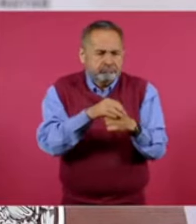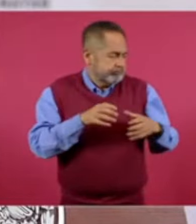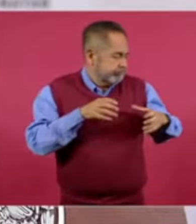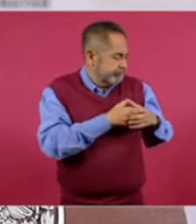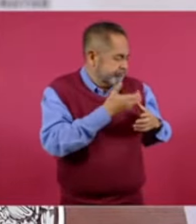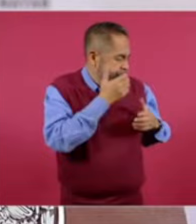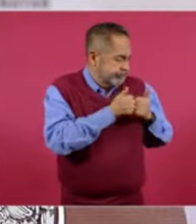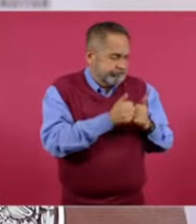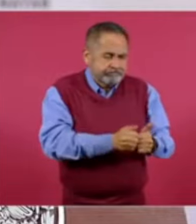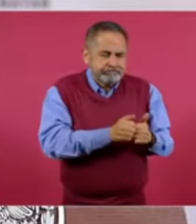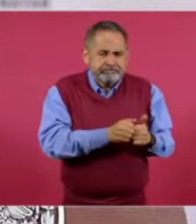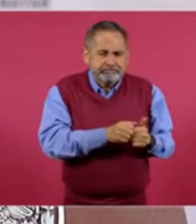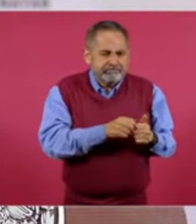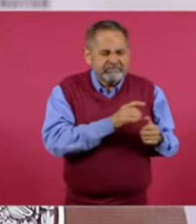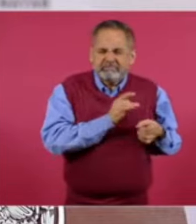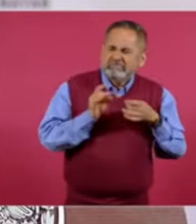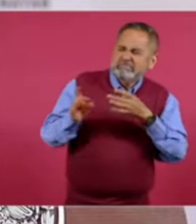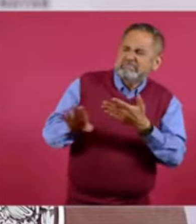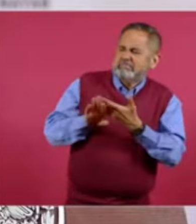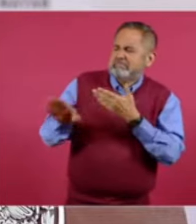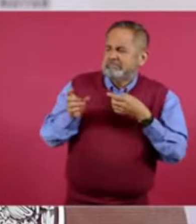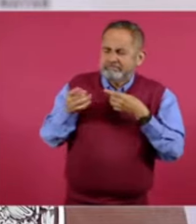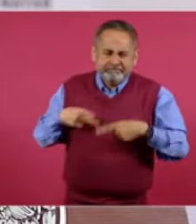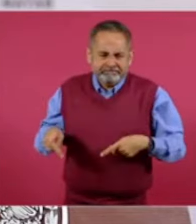conservadores racistas.